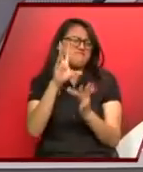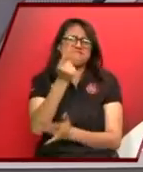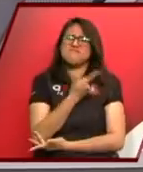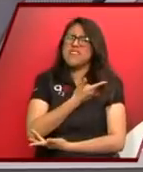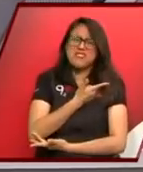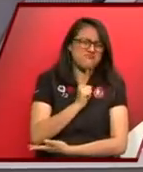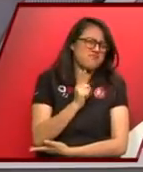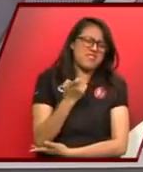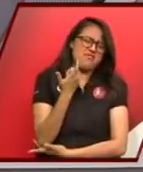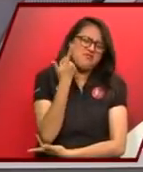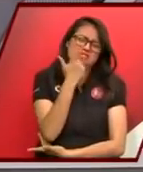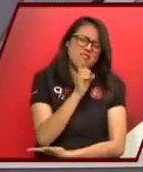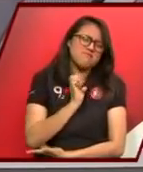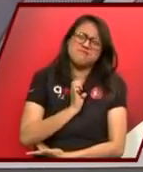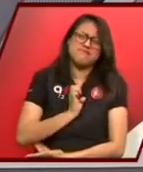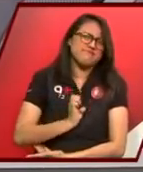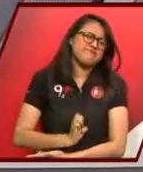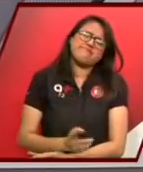No.